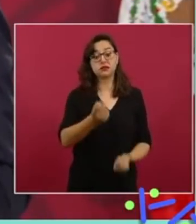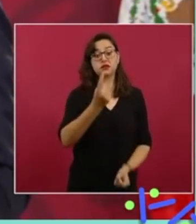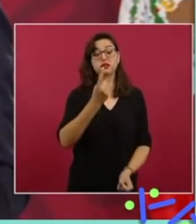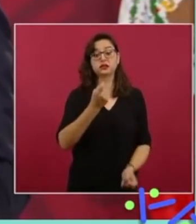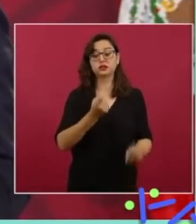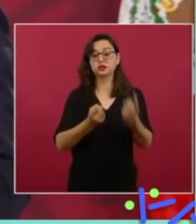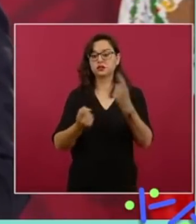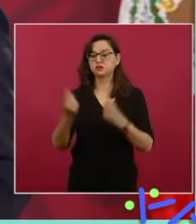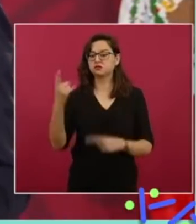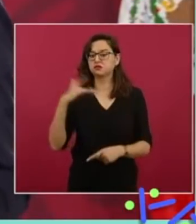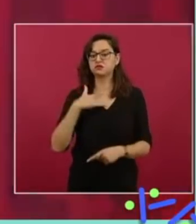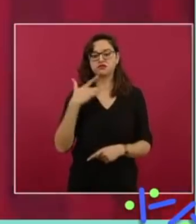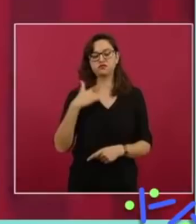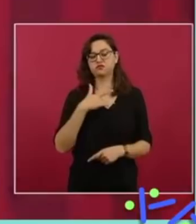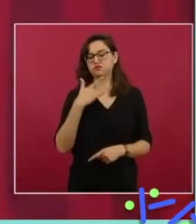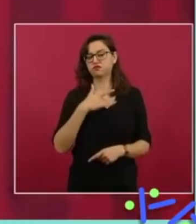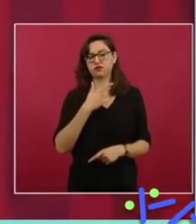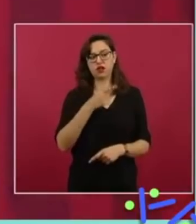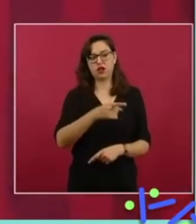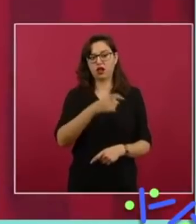que no están de acuerdo